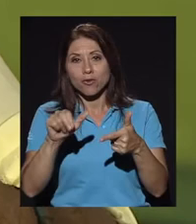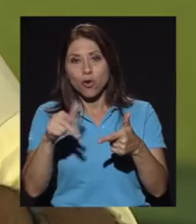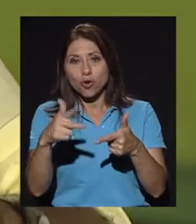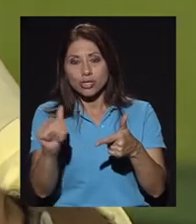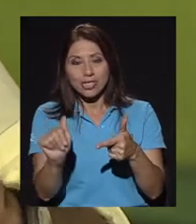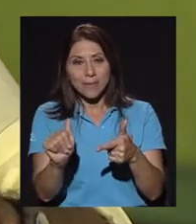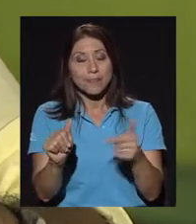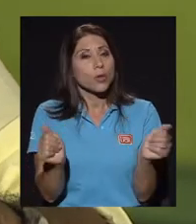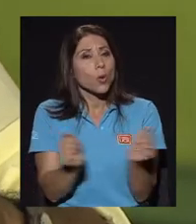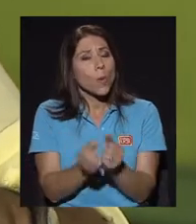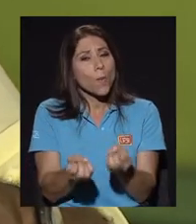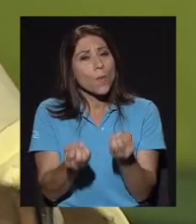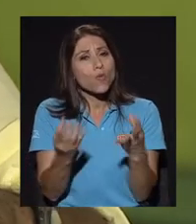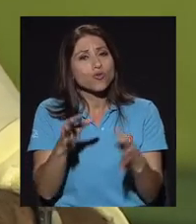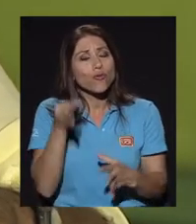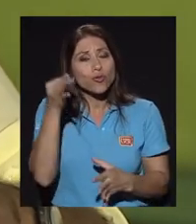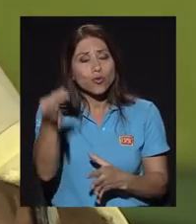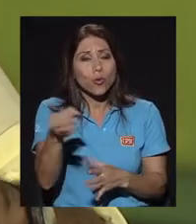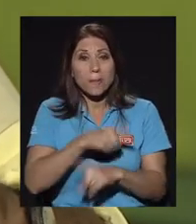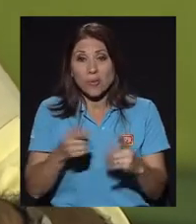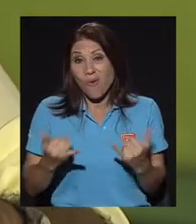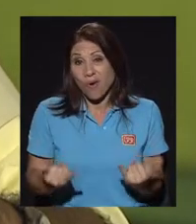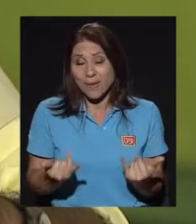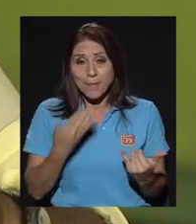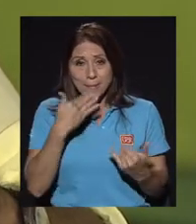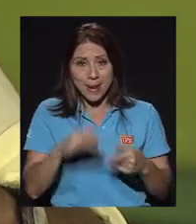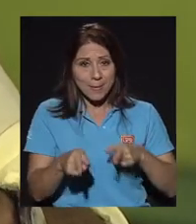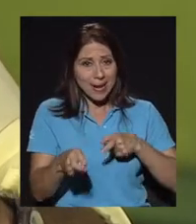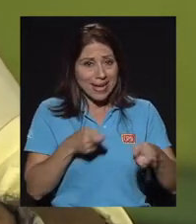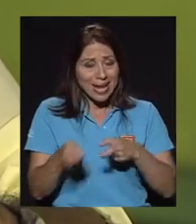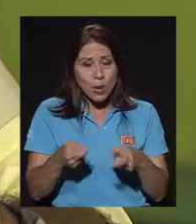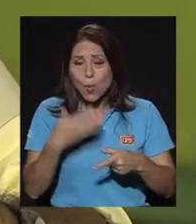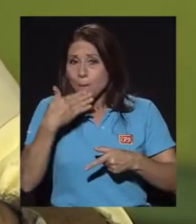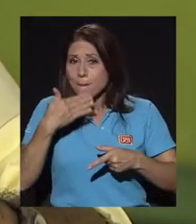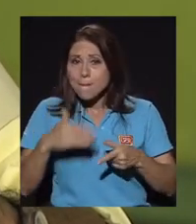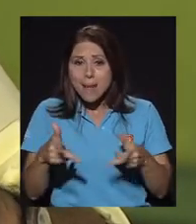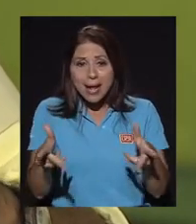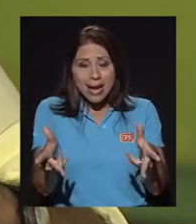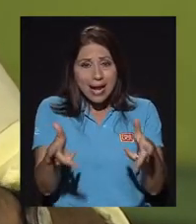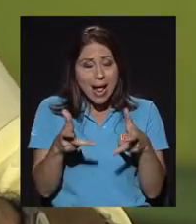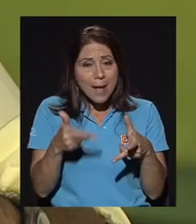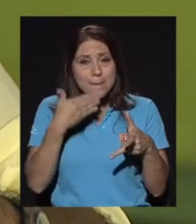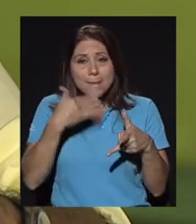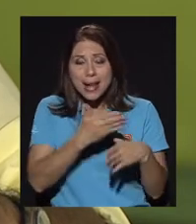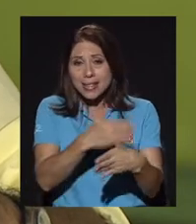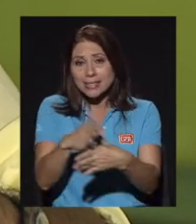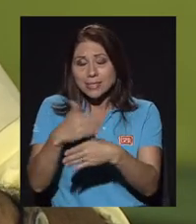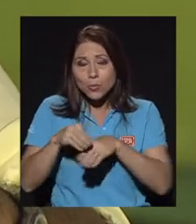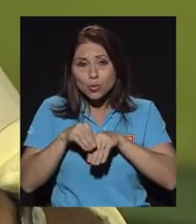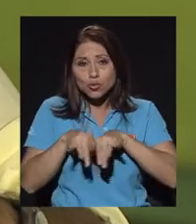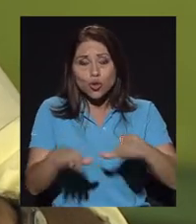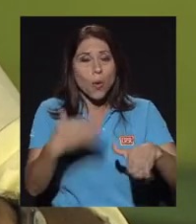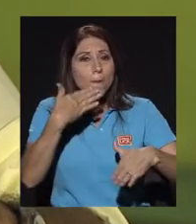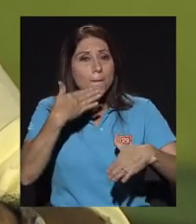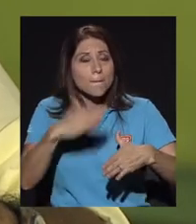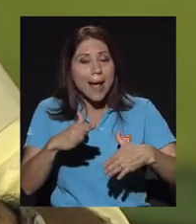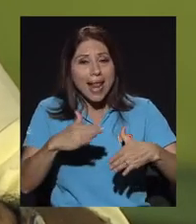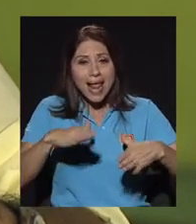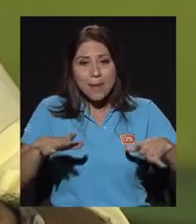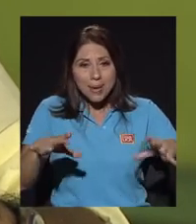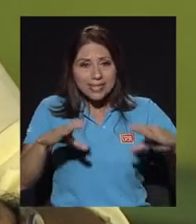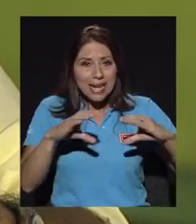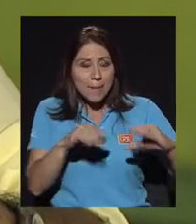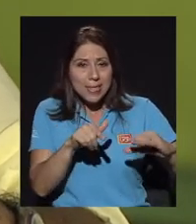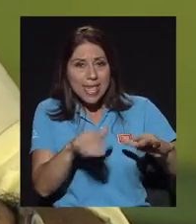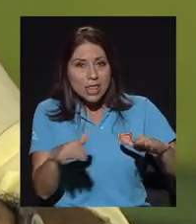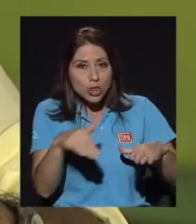mucha reserva, que lo que tiene es mal manejo, mala captación, mala distribución, mal almacenamiento, y es un desperdicio enorme que tiene